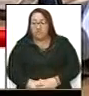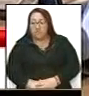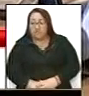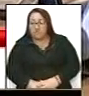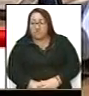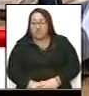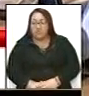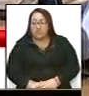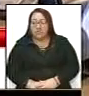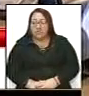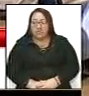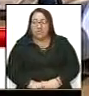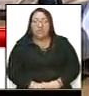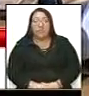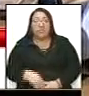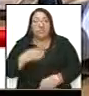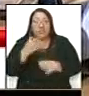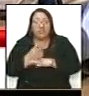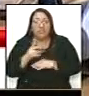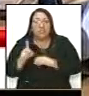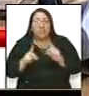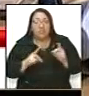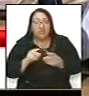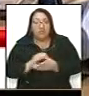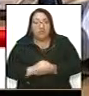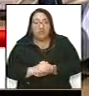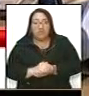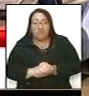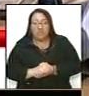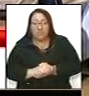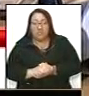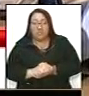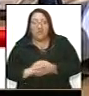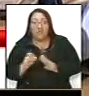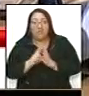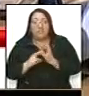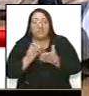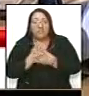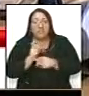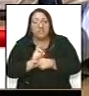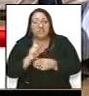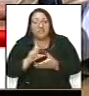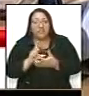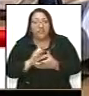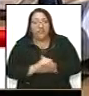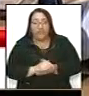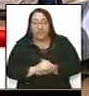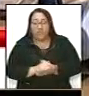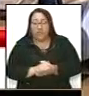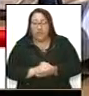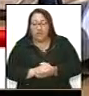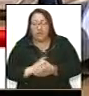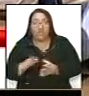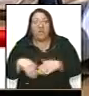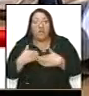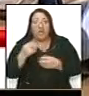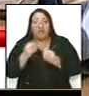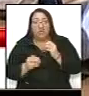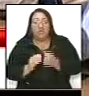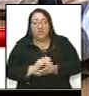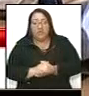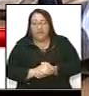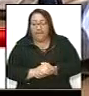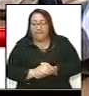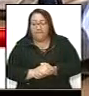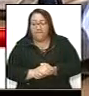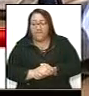Ha recurrido a la Dirección Regional de Educación de Lima Metropolitana, no le dan solución. De